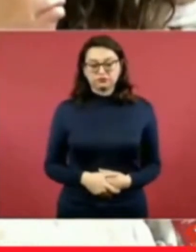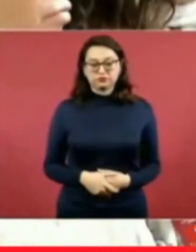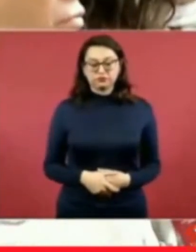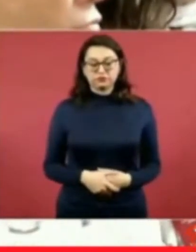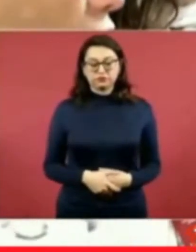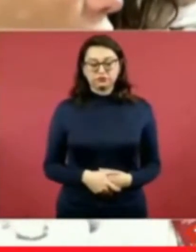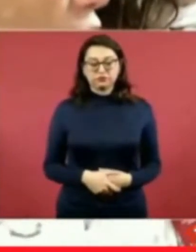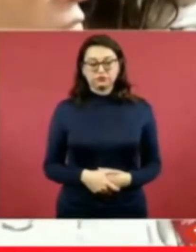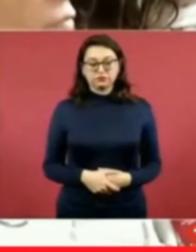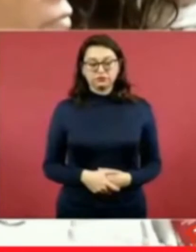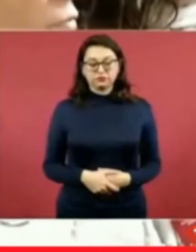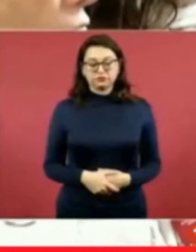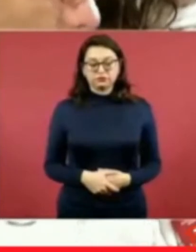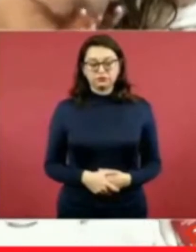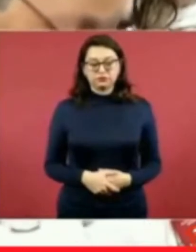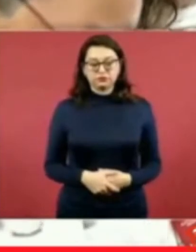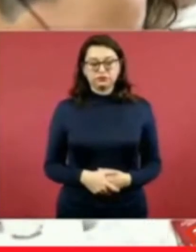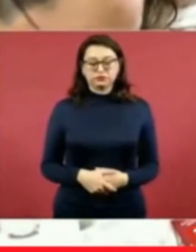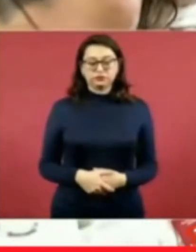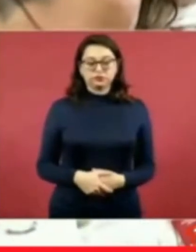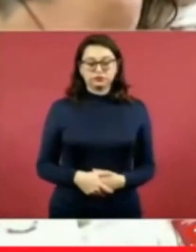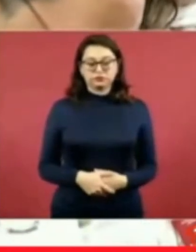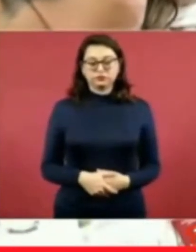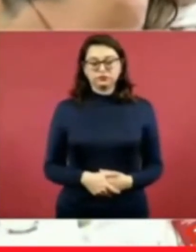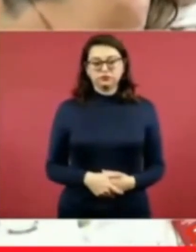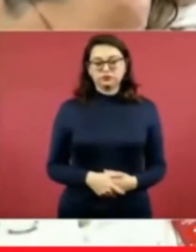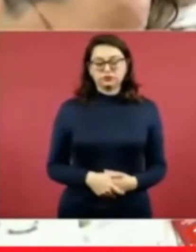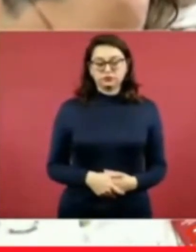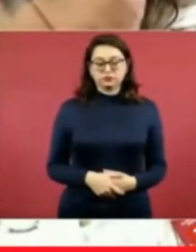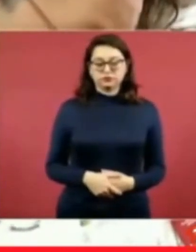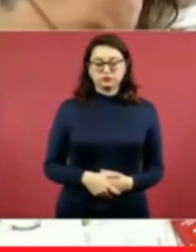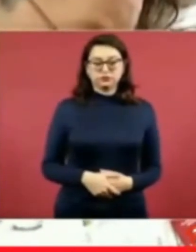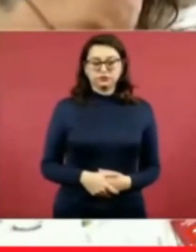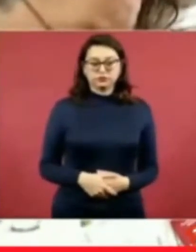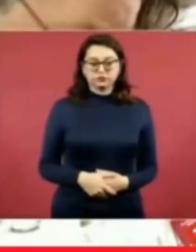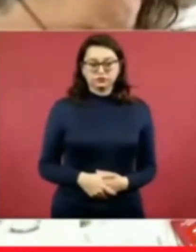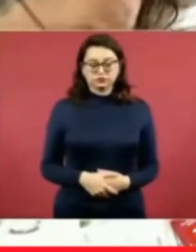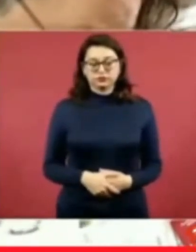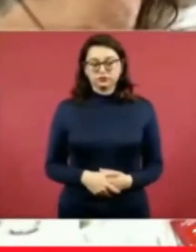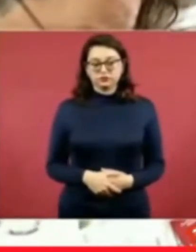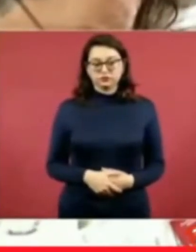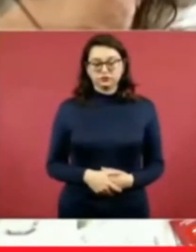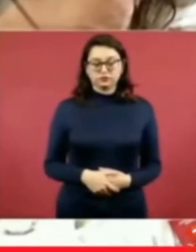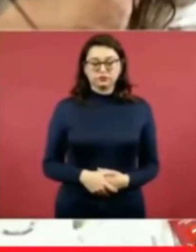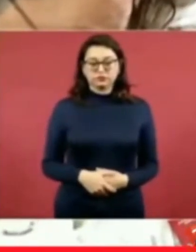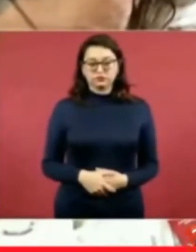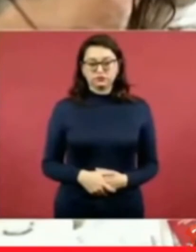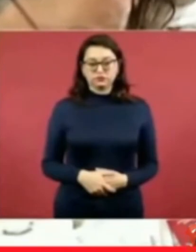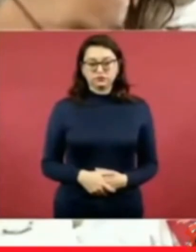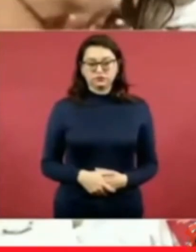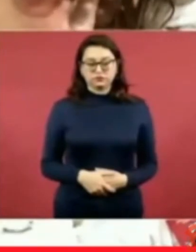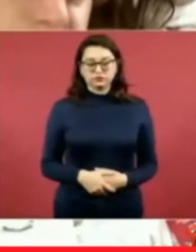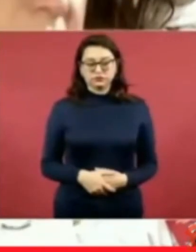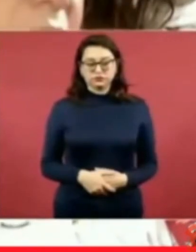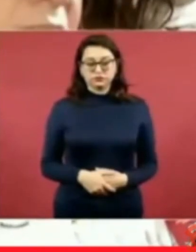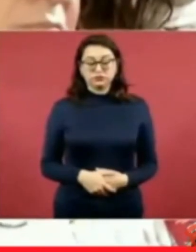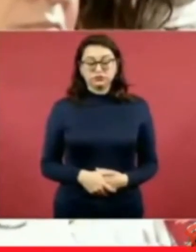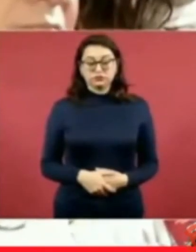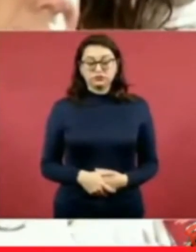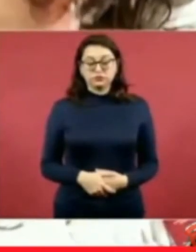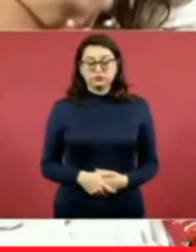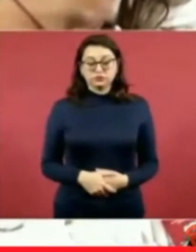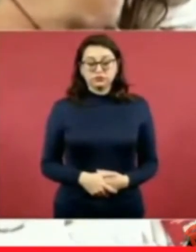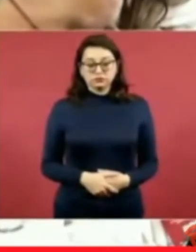apoyos de embajadas y de otros muchos lugares. Ese es uno de los organismos que a mí